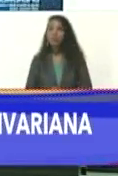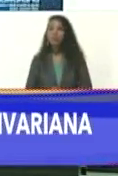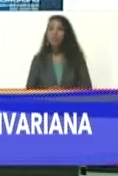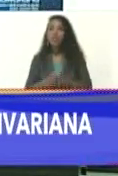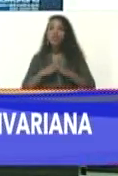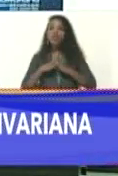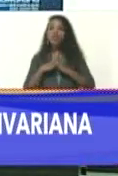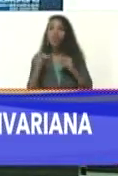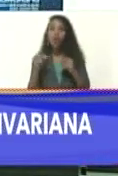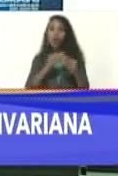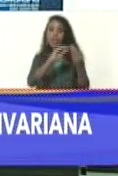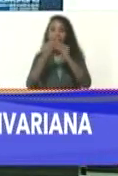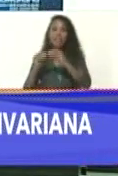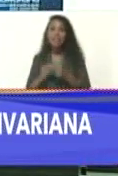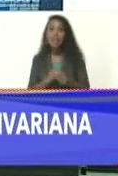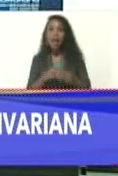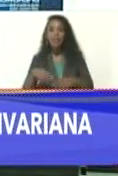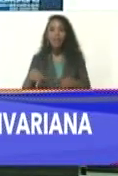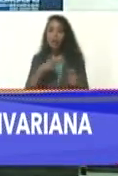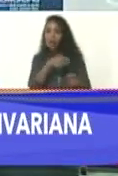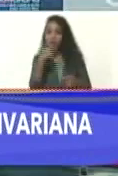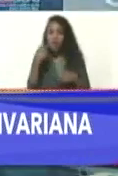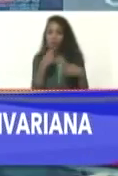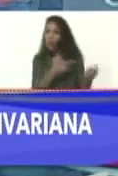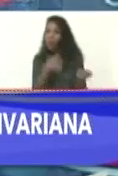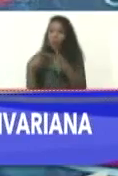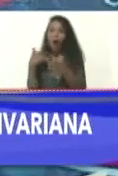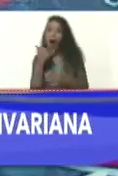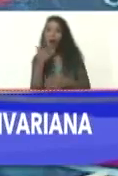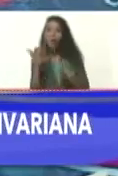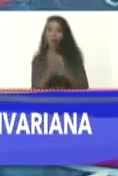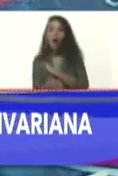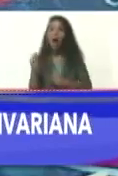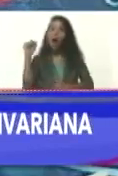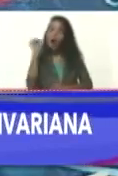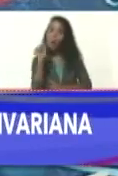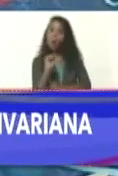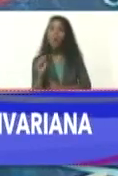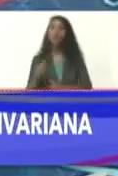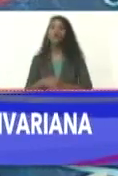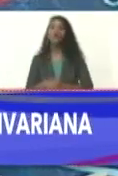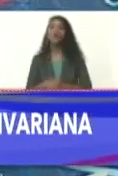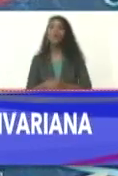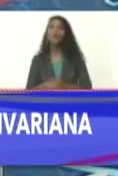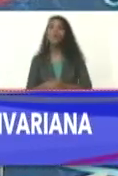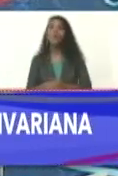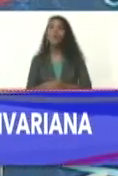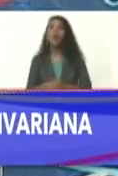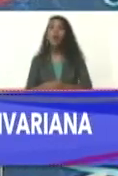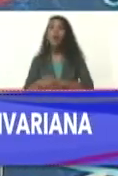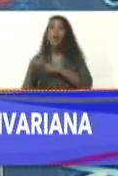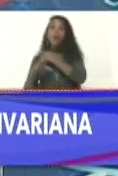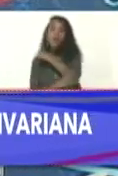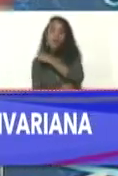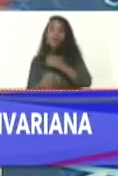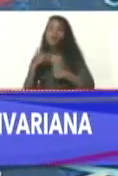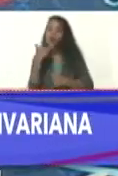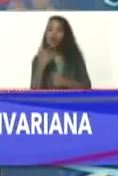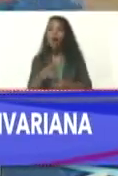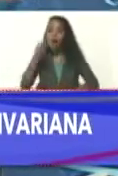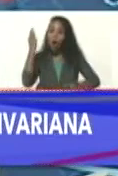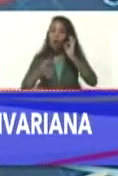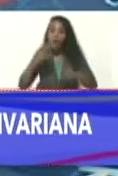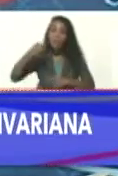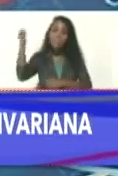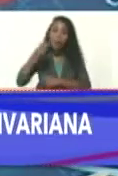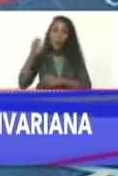Todo lo que se recupere del narcotráfico, carros, camionetas, de los delincuentes, y se le pide al juez del caso, al